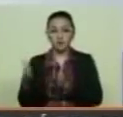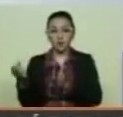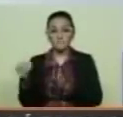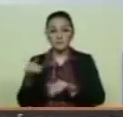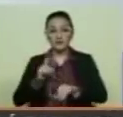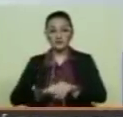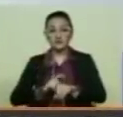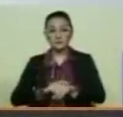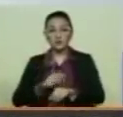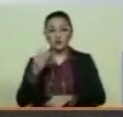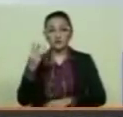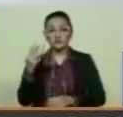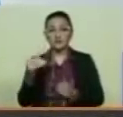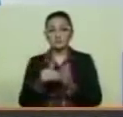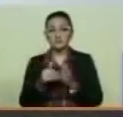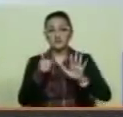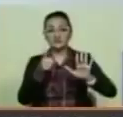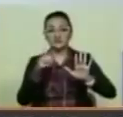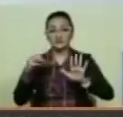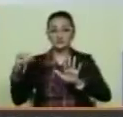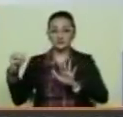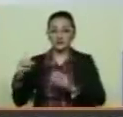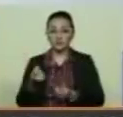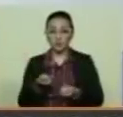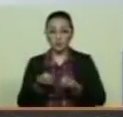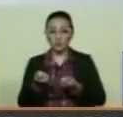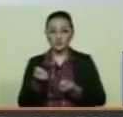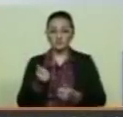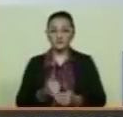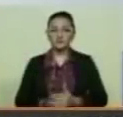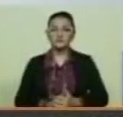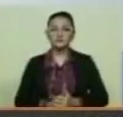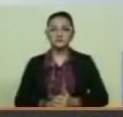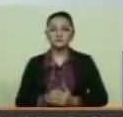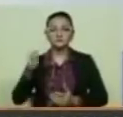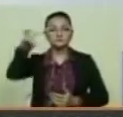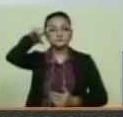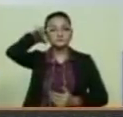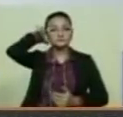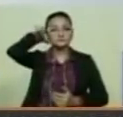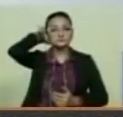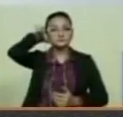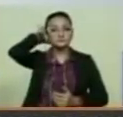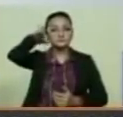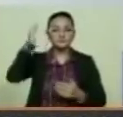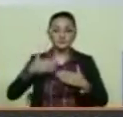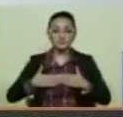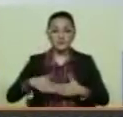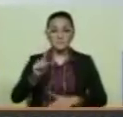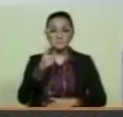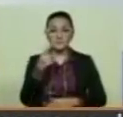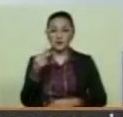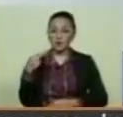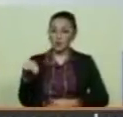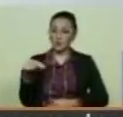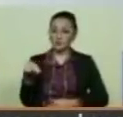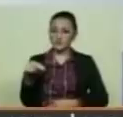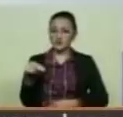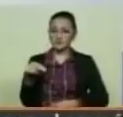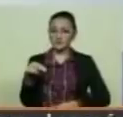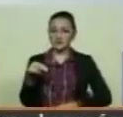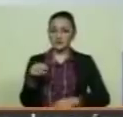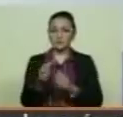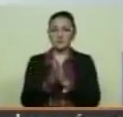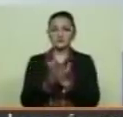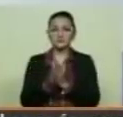de 3.600 bolívares soberanos. A partir del primero de noviembre, los pasaportes se